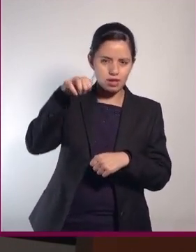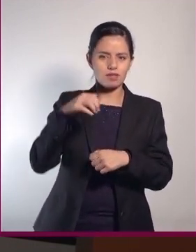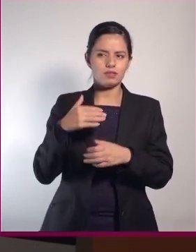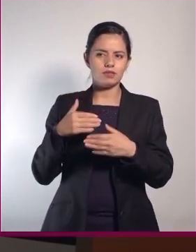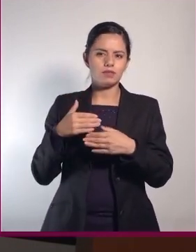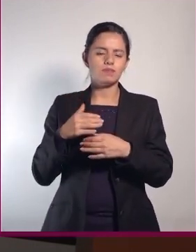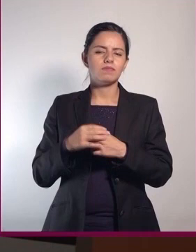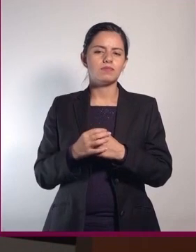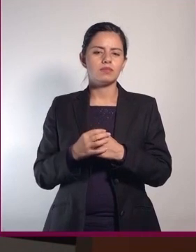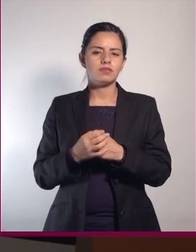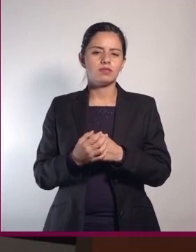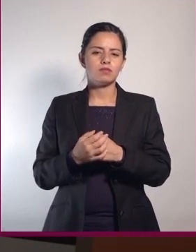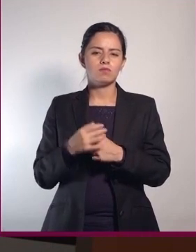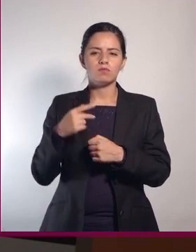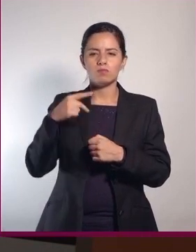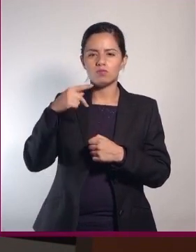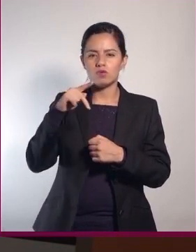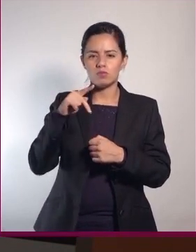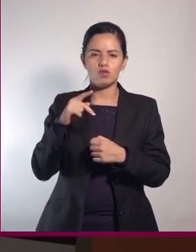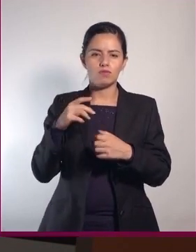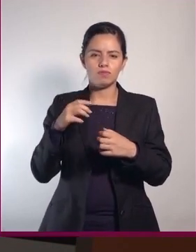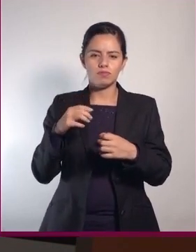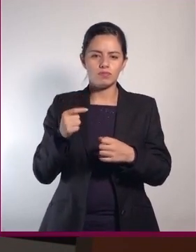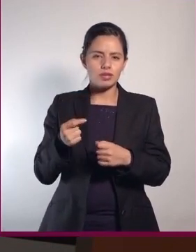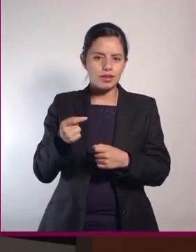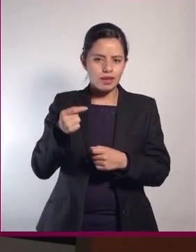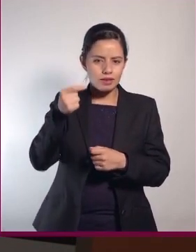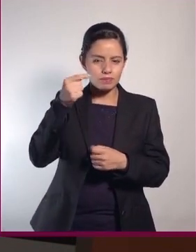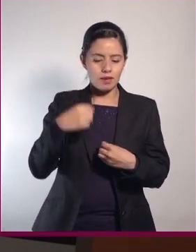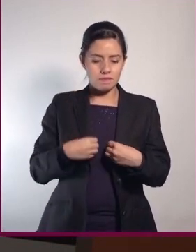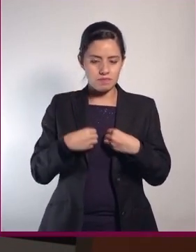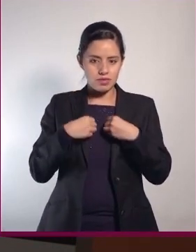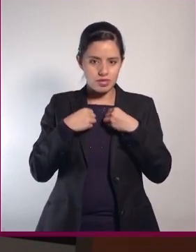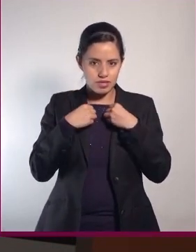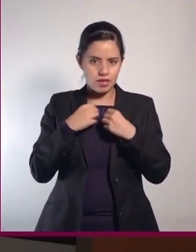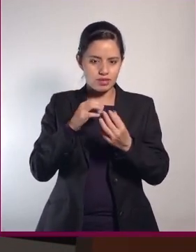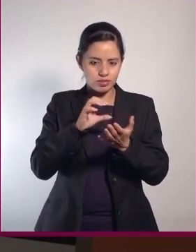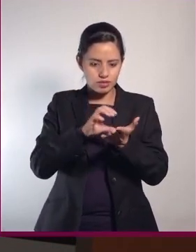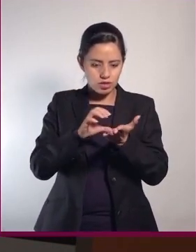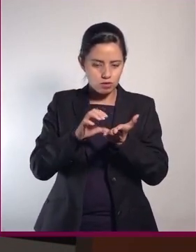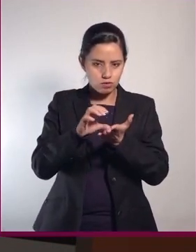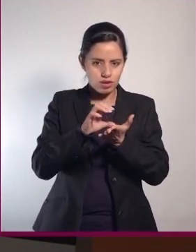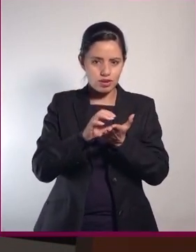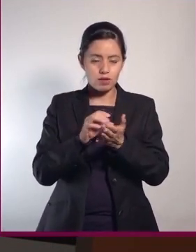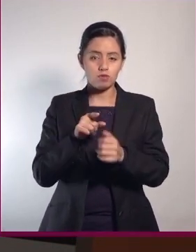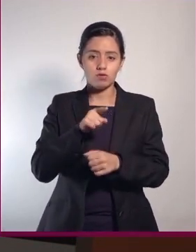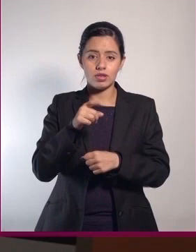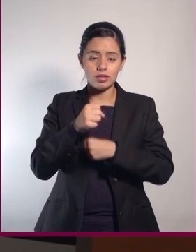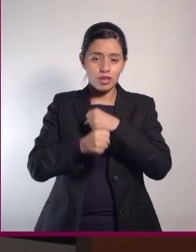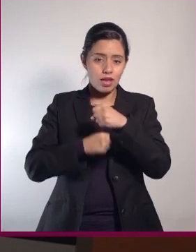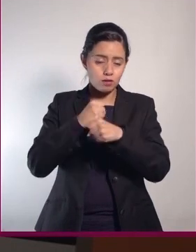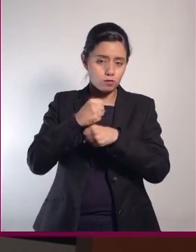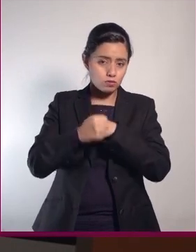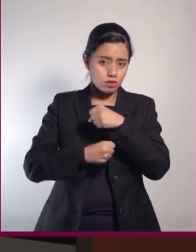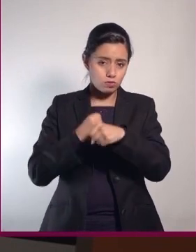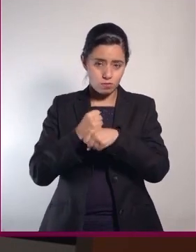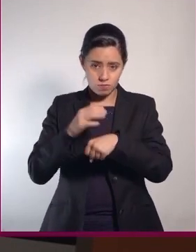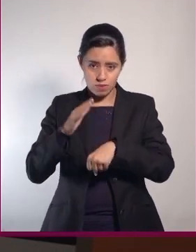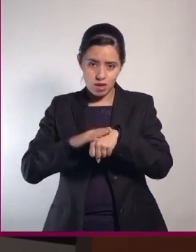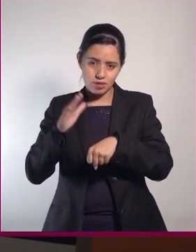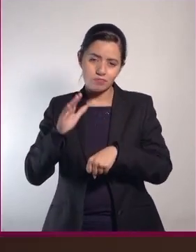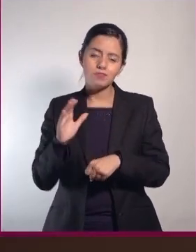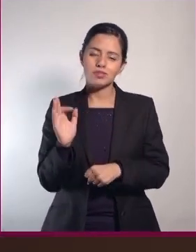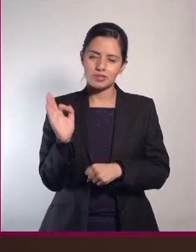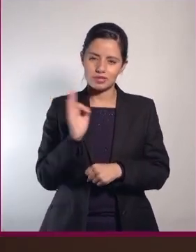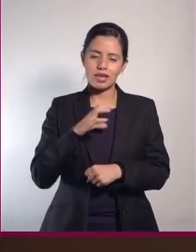células, es decir, su propio crecimiento y su recambio de vida, eso hace que entre más grandes seamos, más probabilidades que desarrollemos